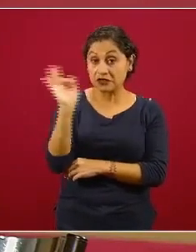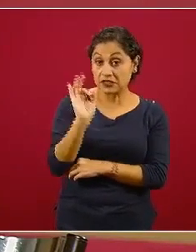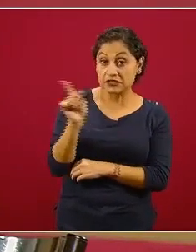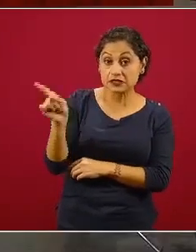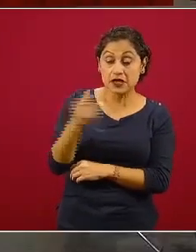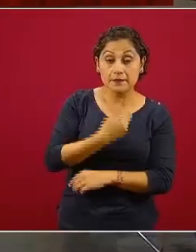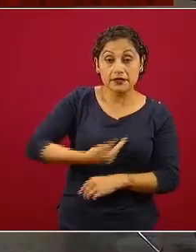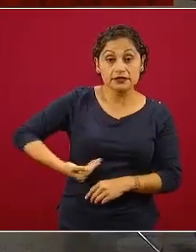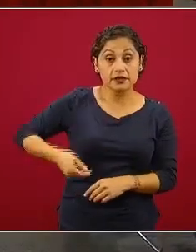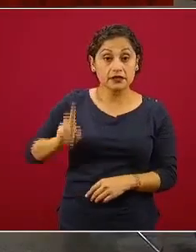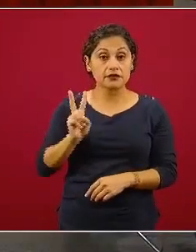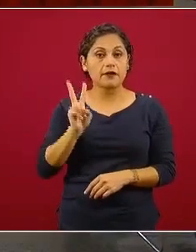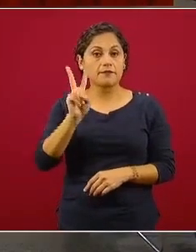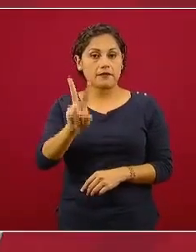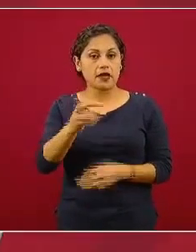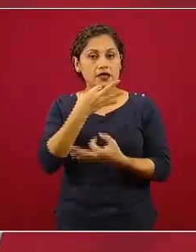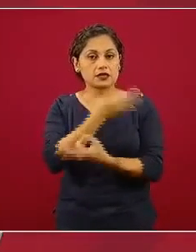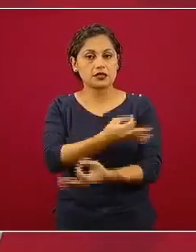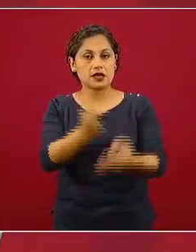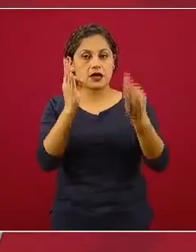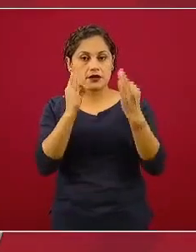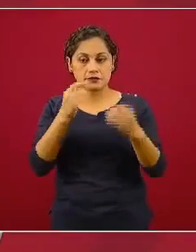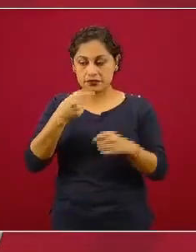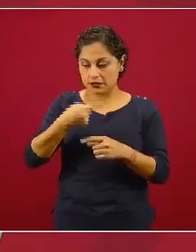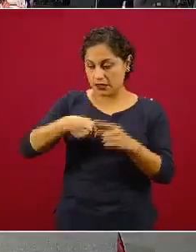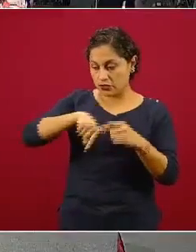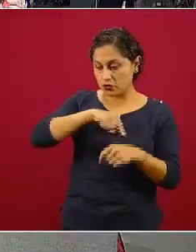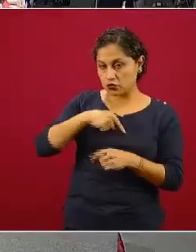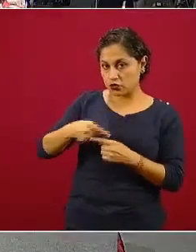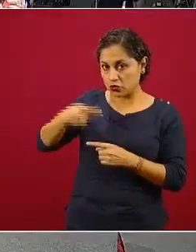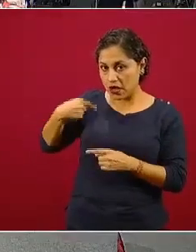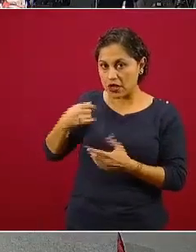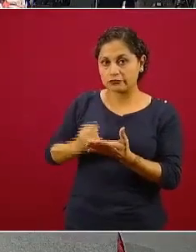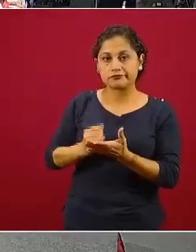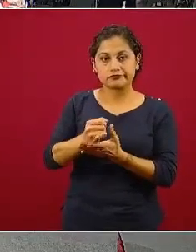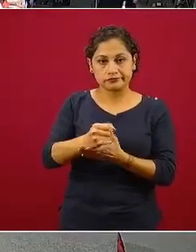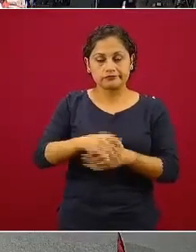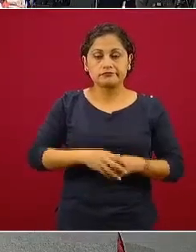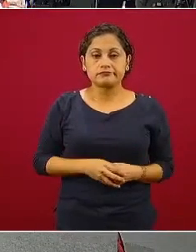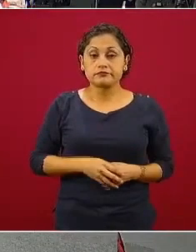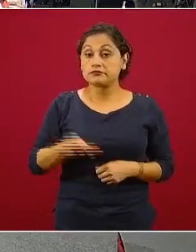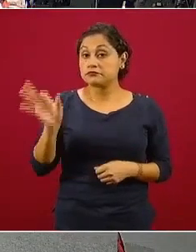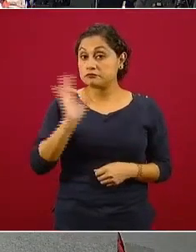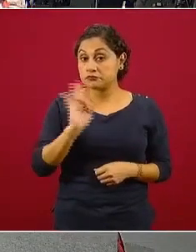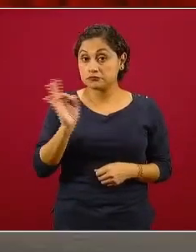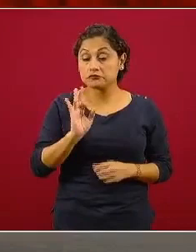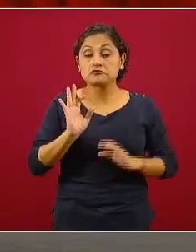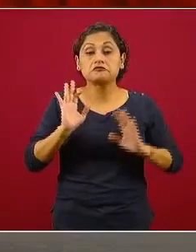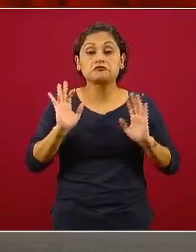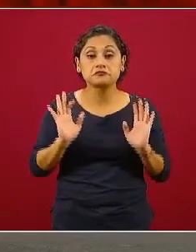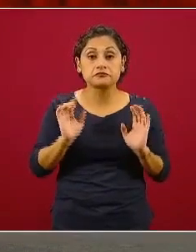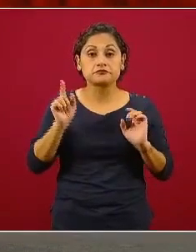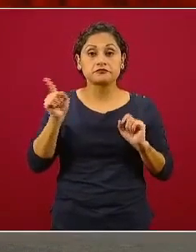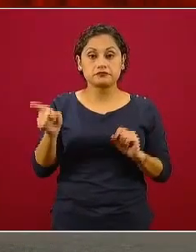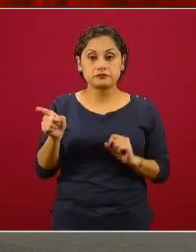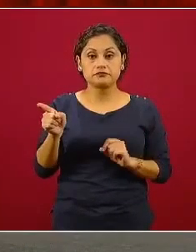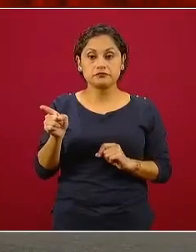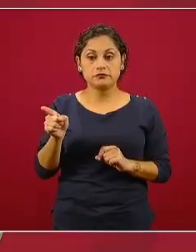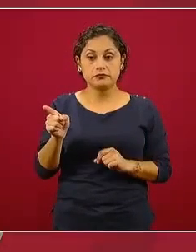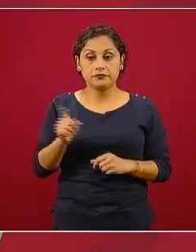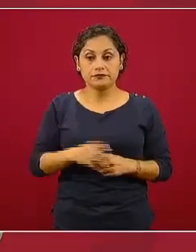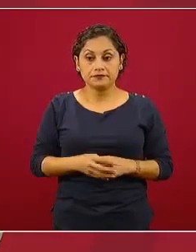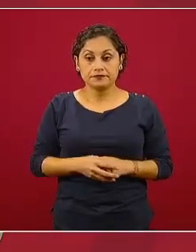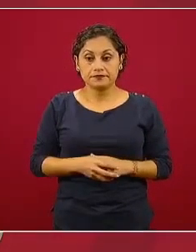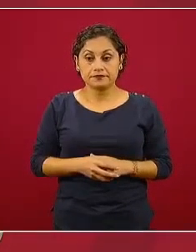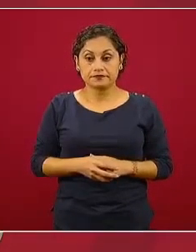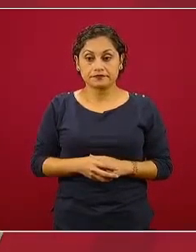presidente informará lo que se haya resuelto. Ahora, si llegara a resolverse que puede ocurrir